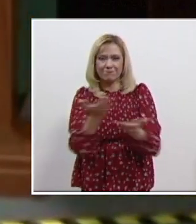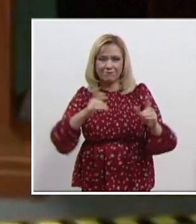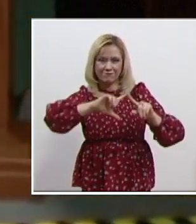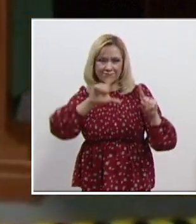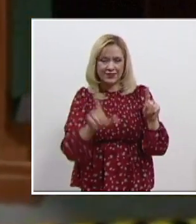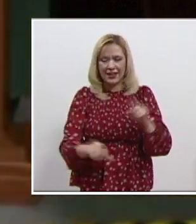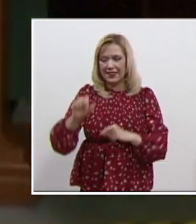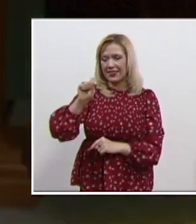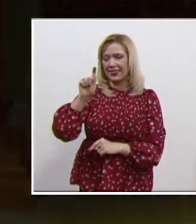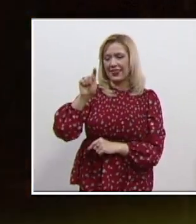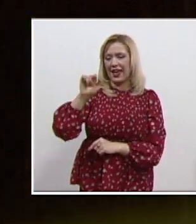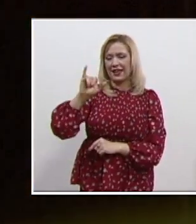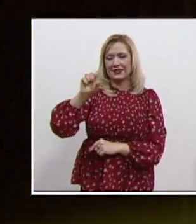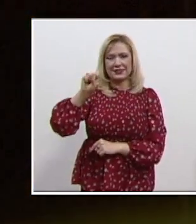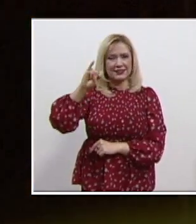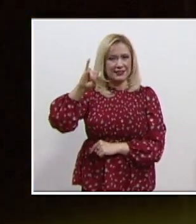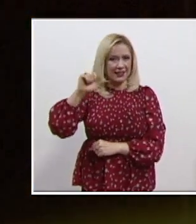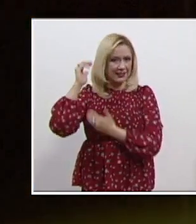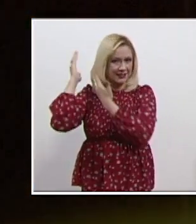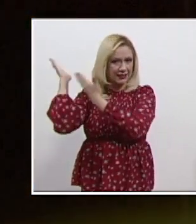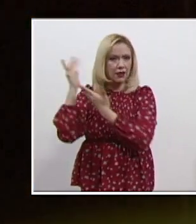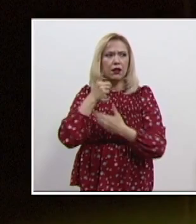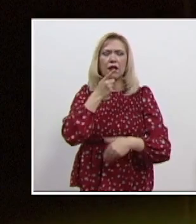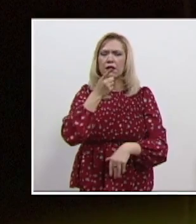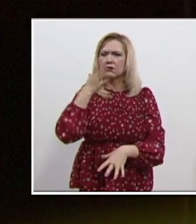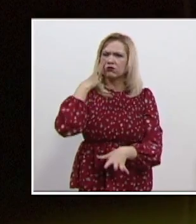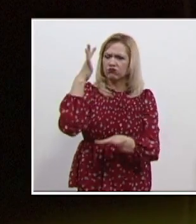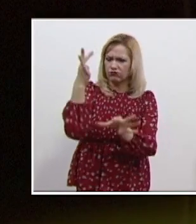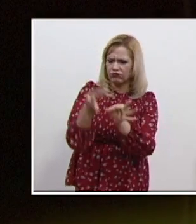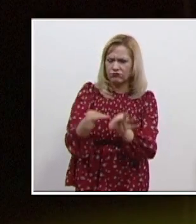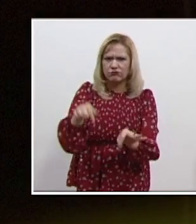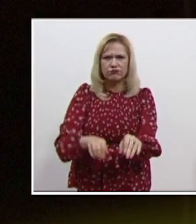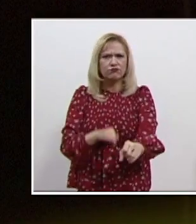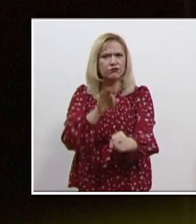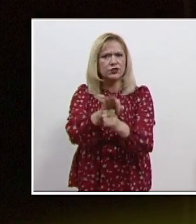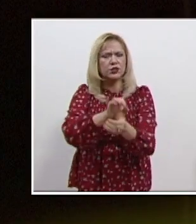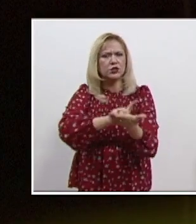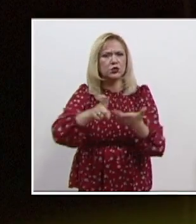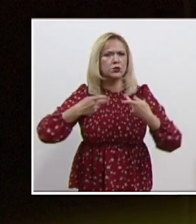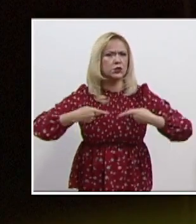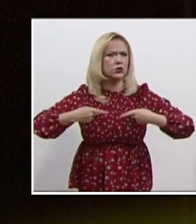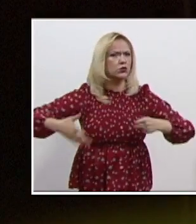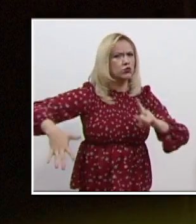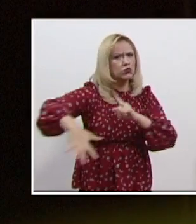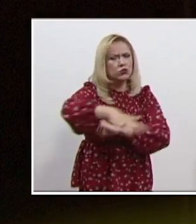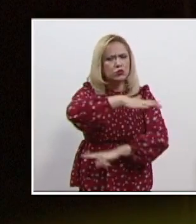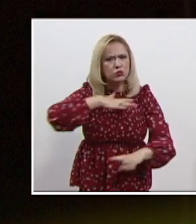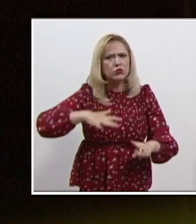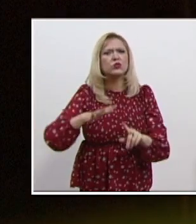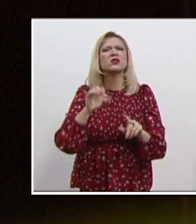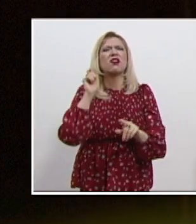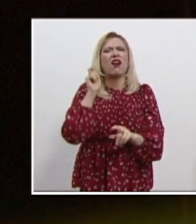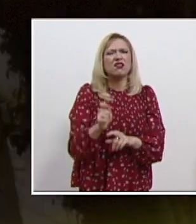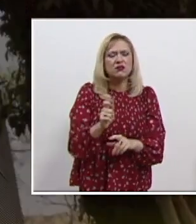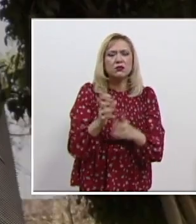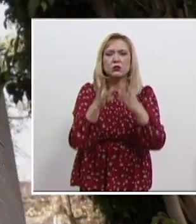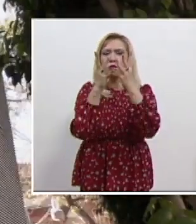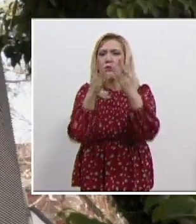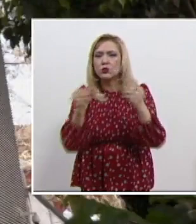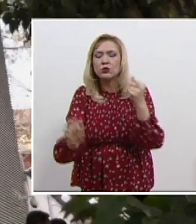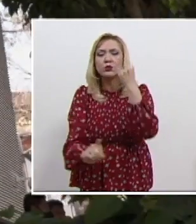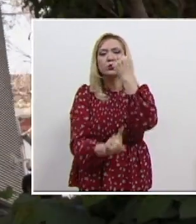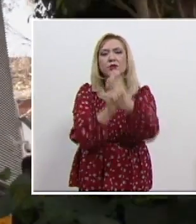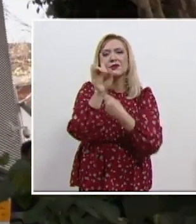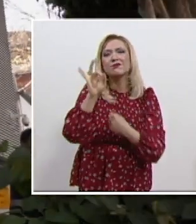Parcero, ratificó el compromiso de la institución con la defensa de los derechos humanos de las personas a través de la solución pacífica de